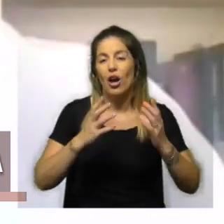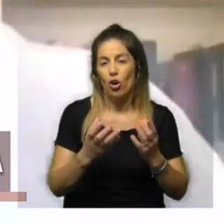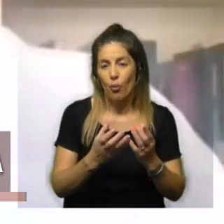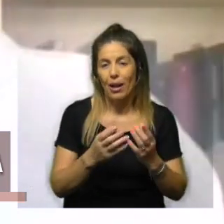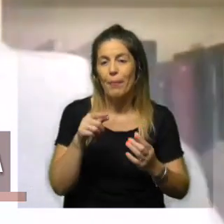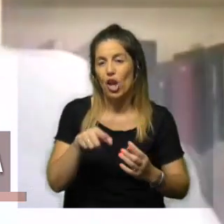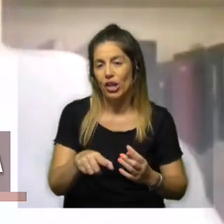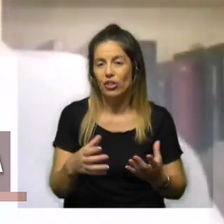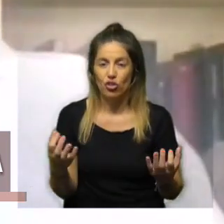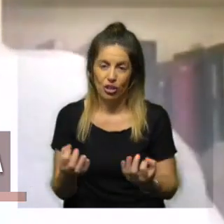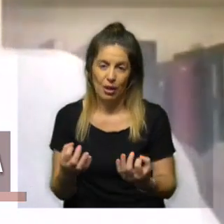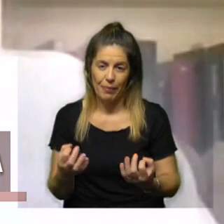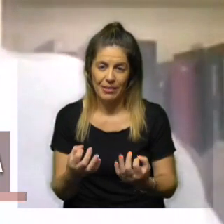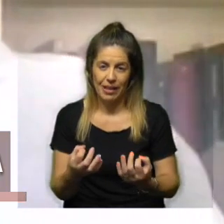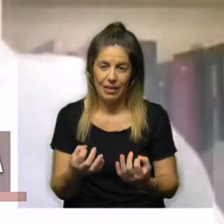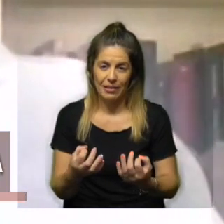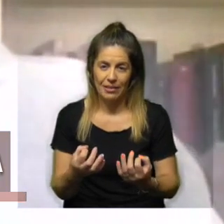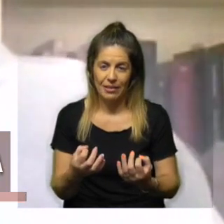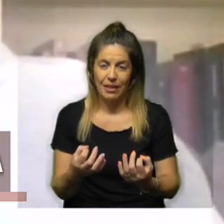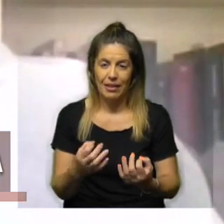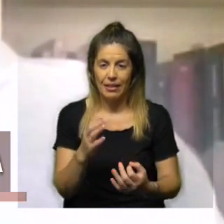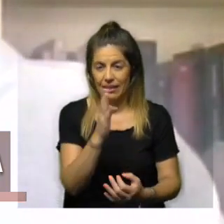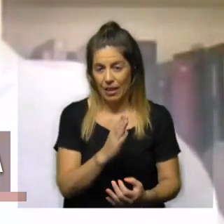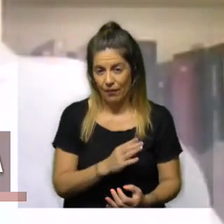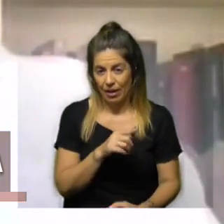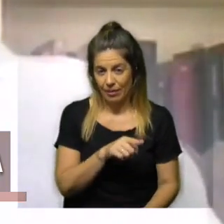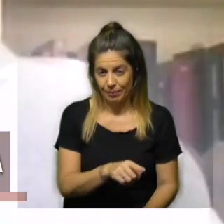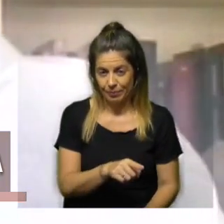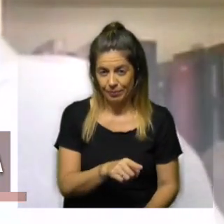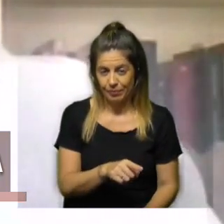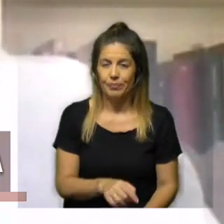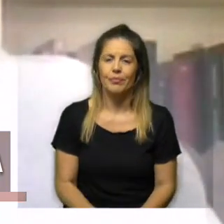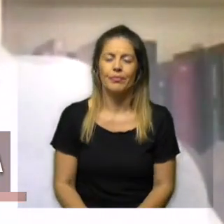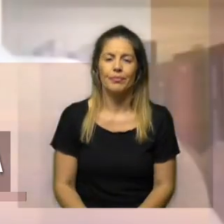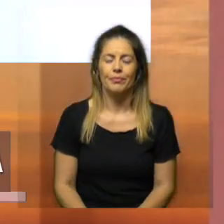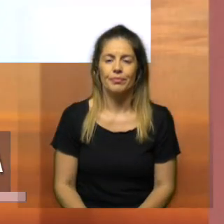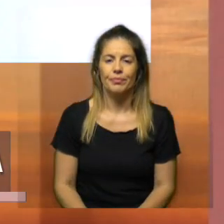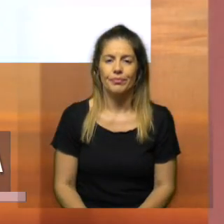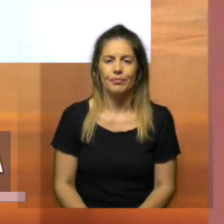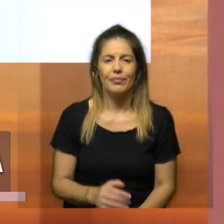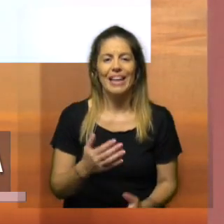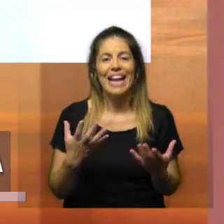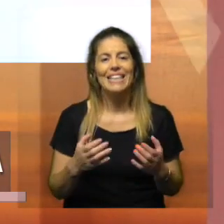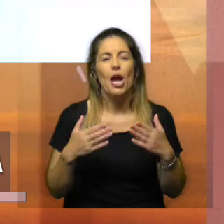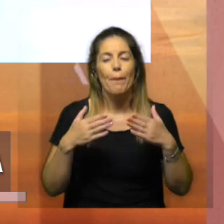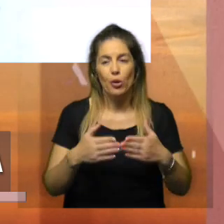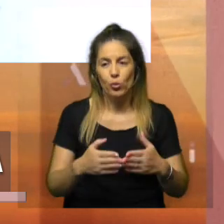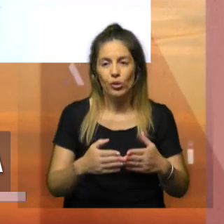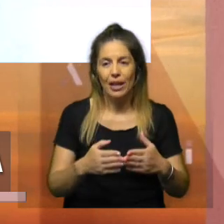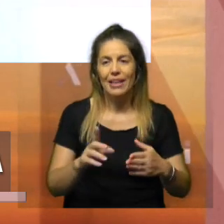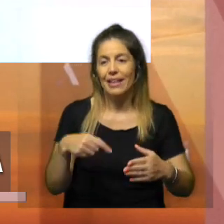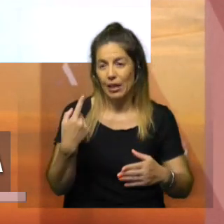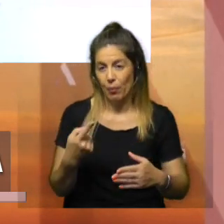este caso latinoamericano tiene especificidades que hacen al asunto aún más complicado. Camilo, te quería preguntar, y después le doy paso